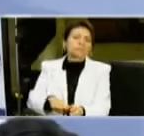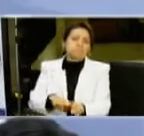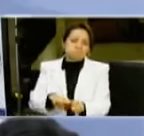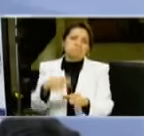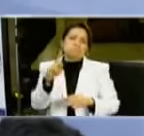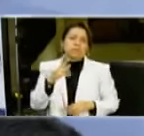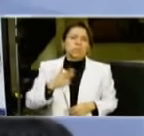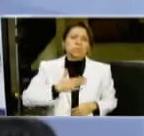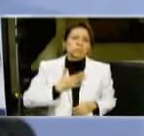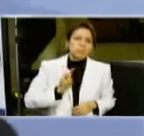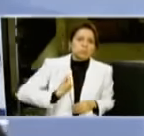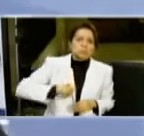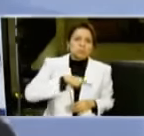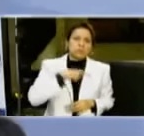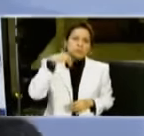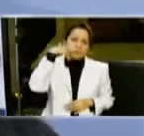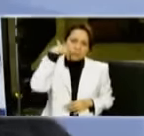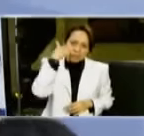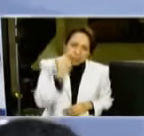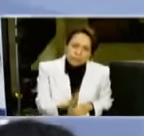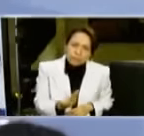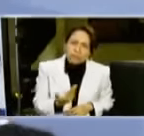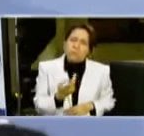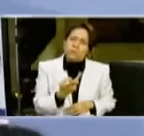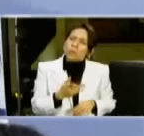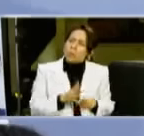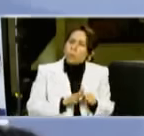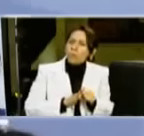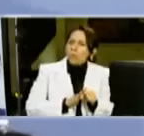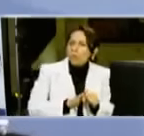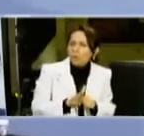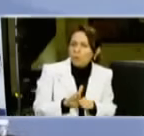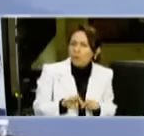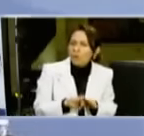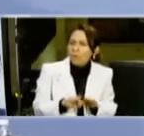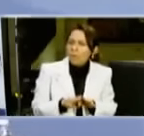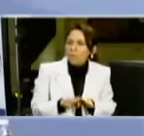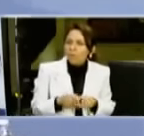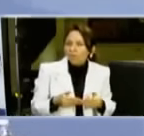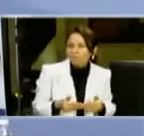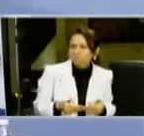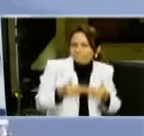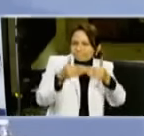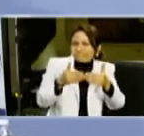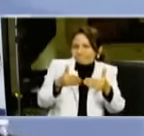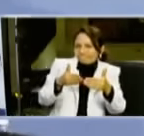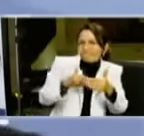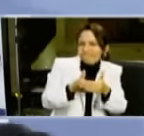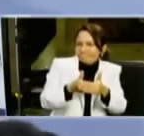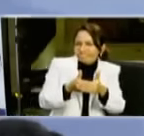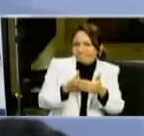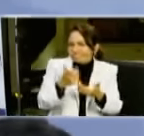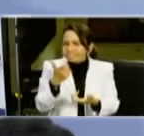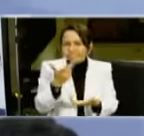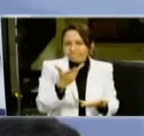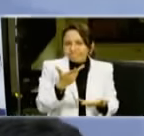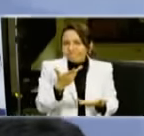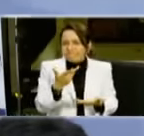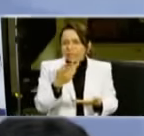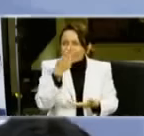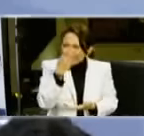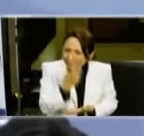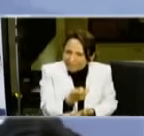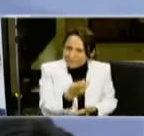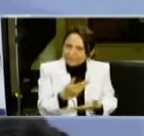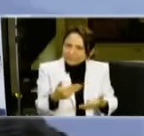la pertenencia a los grandes bloques económicos que se van formando en el mundo no divida